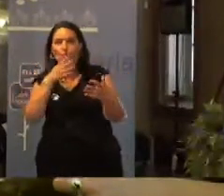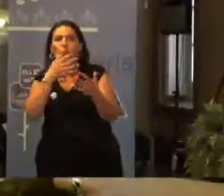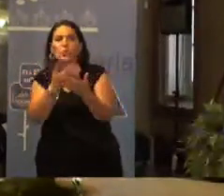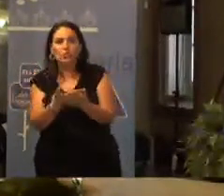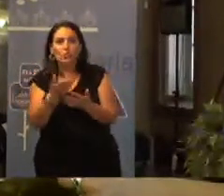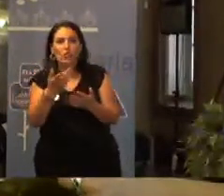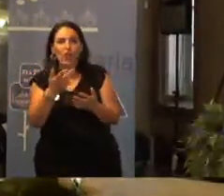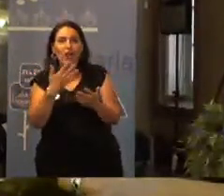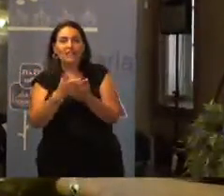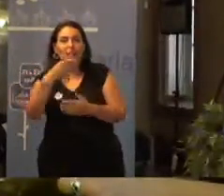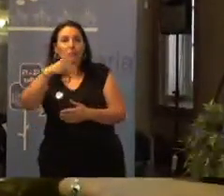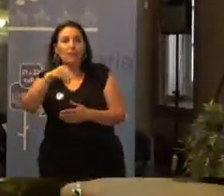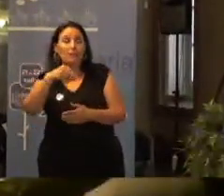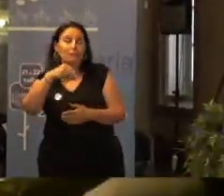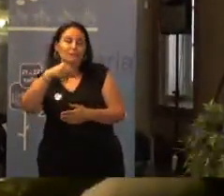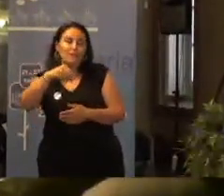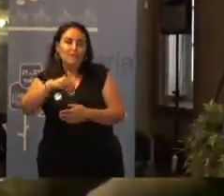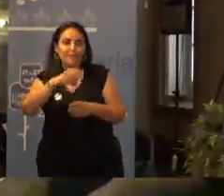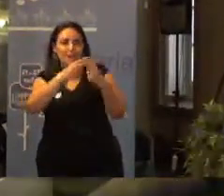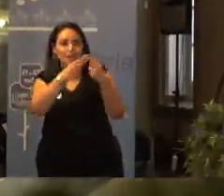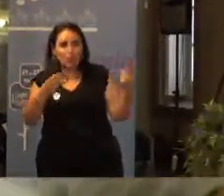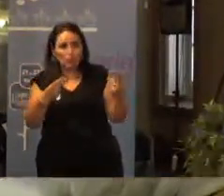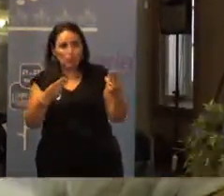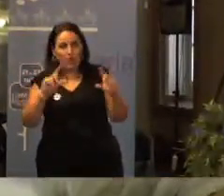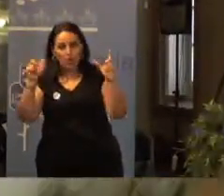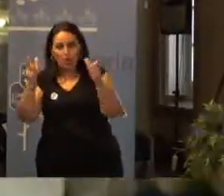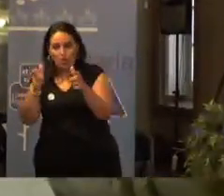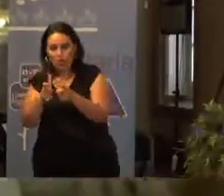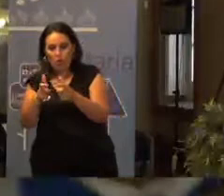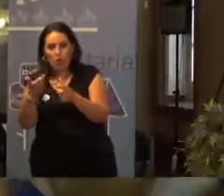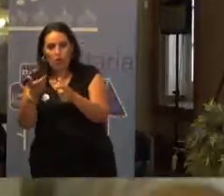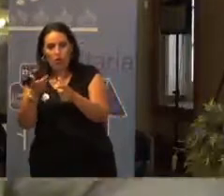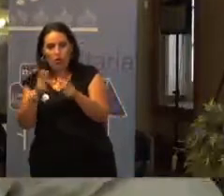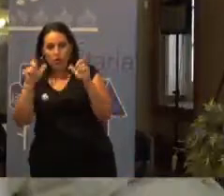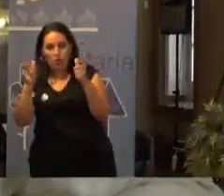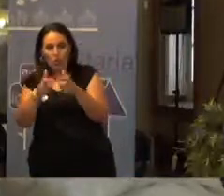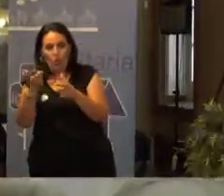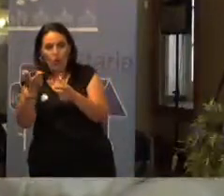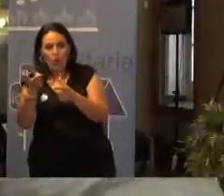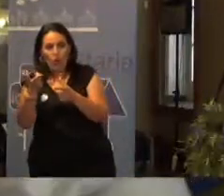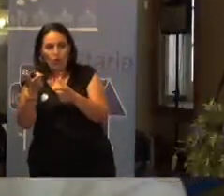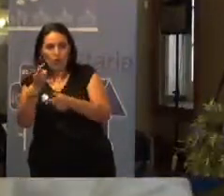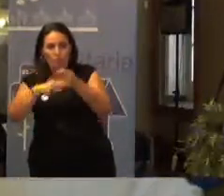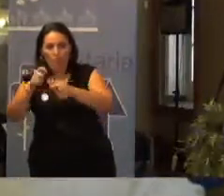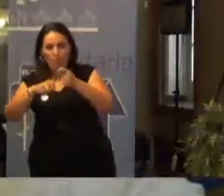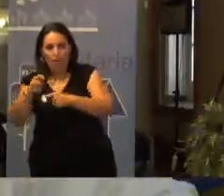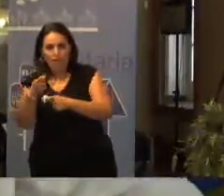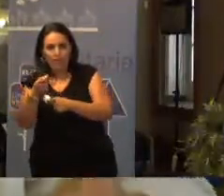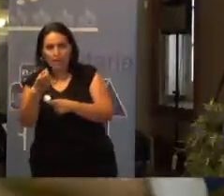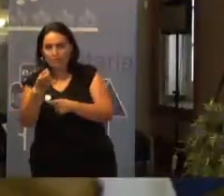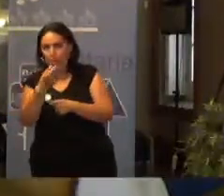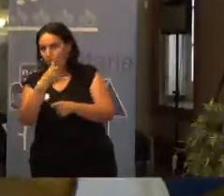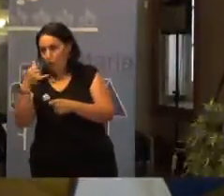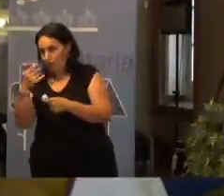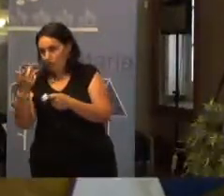supoño, pois isto se reunía en Milanova da Cerveira cos narcos, vamos, eso, agora sale. Bueno, pois eso non está só aí, está